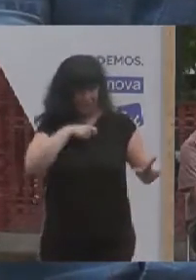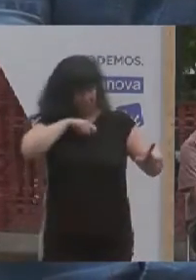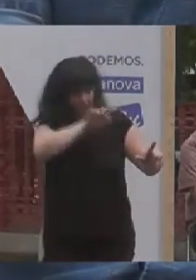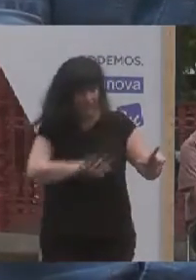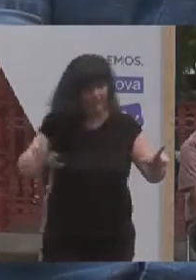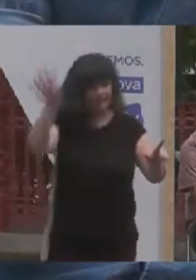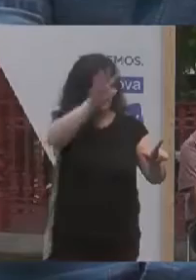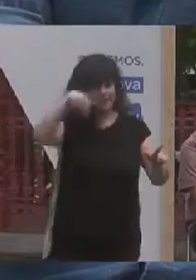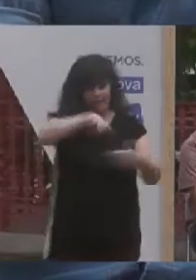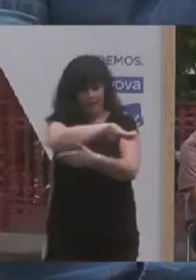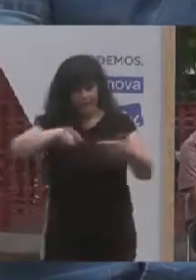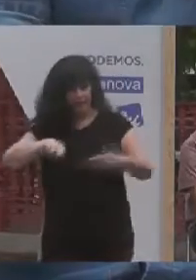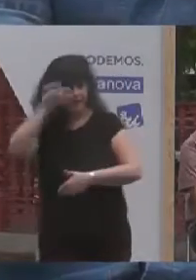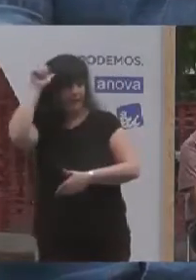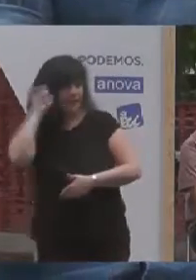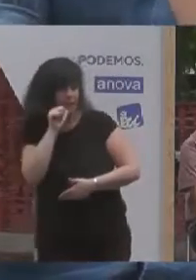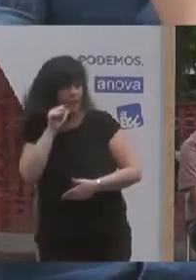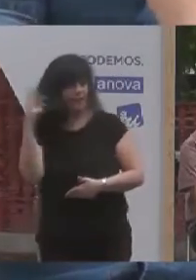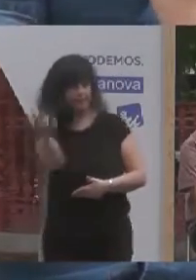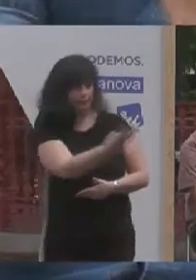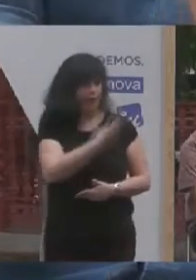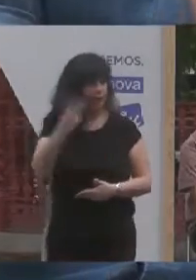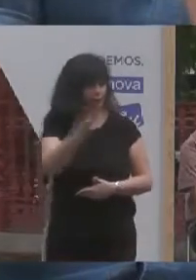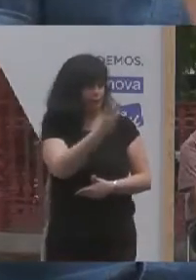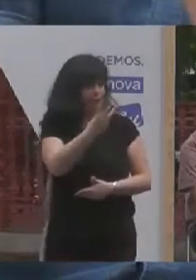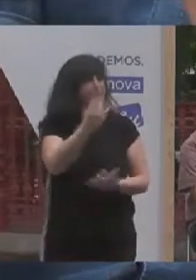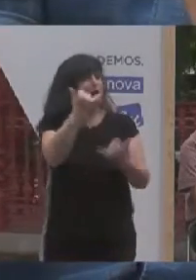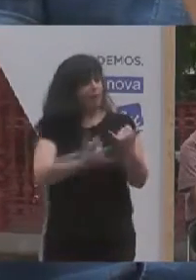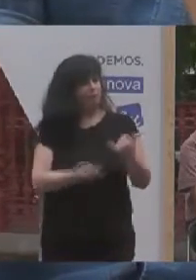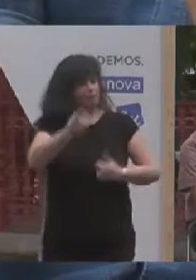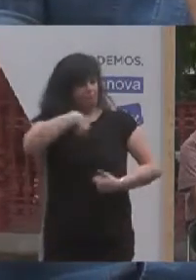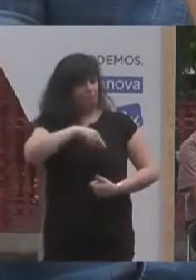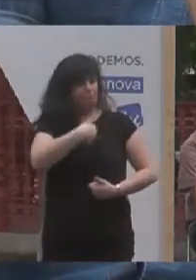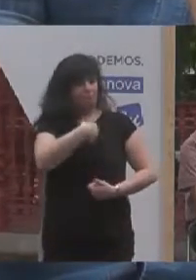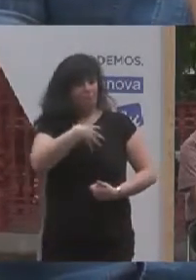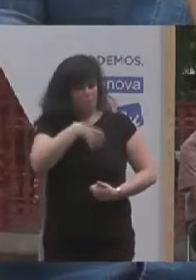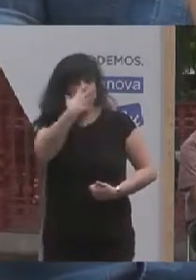en Galicia e en Ourense, por primeira vez, de disputar de hexemonía o Partido Popular.